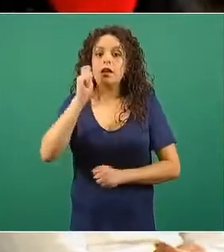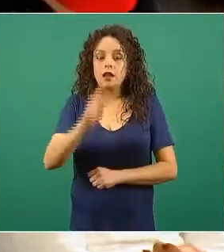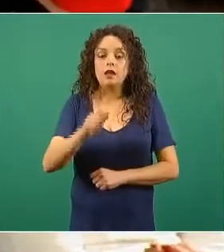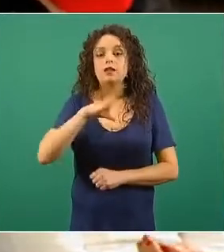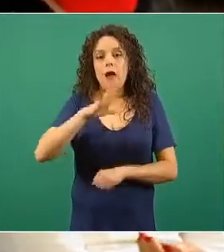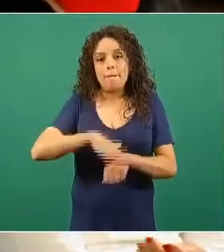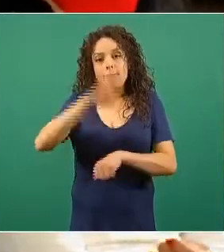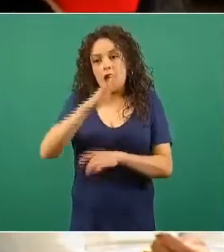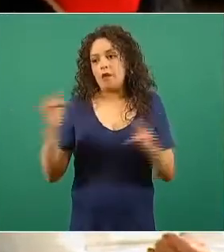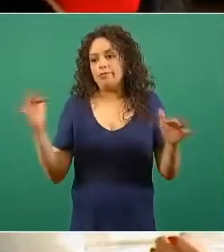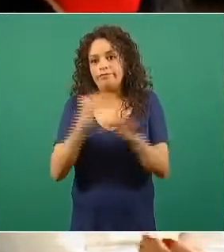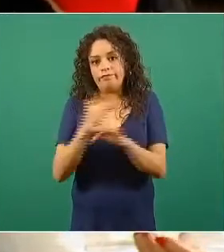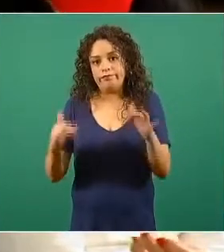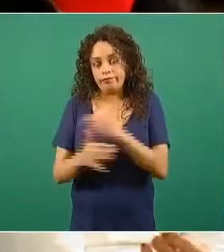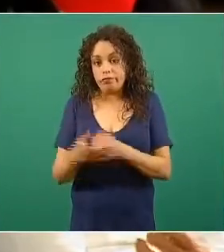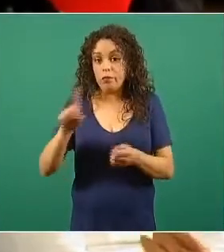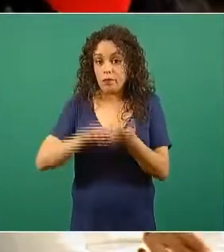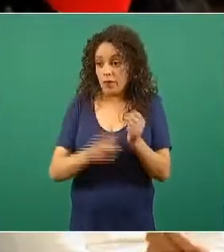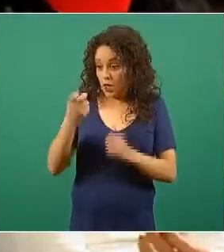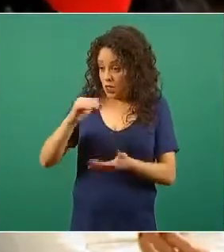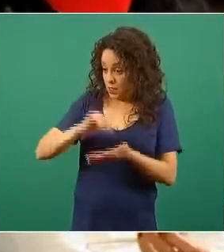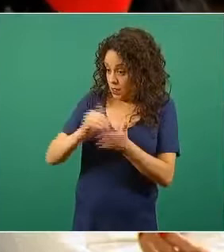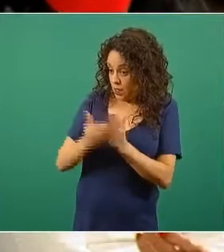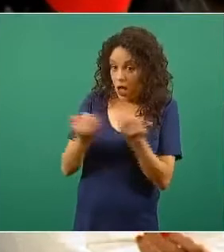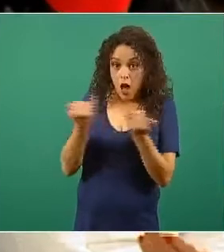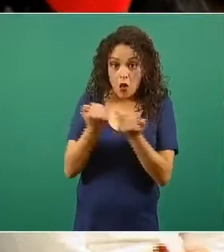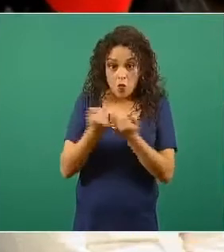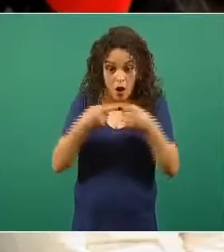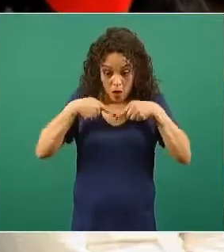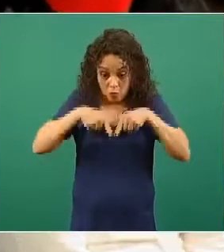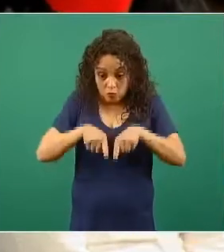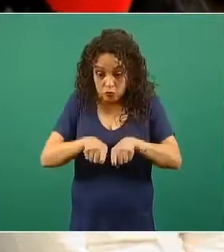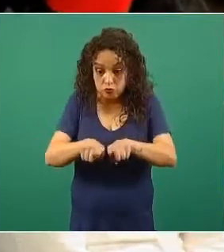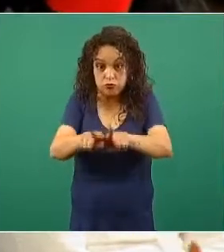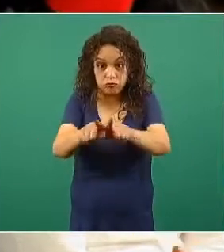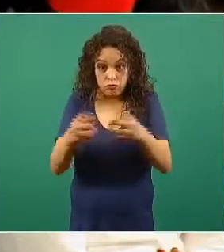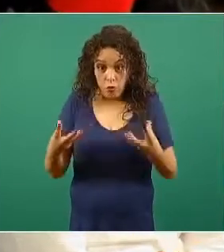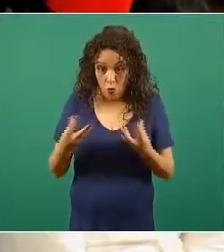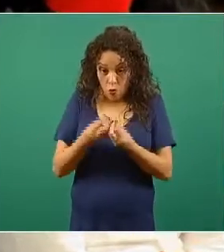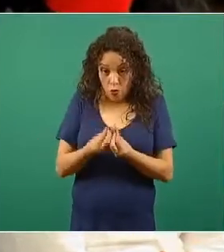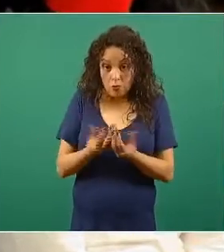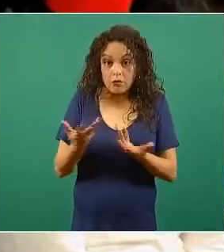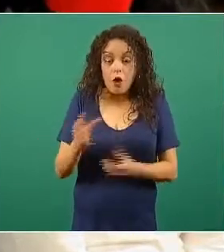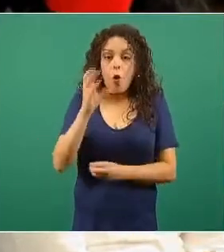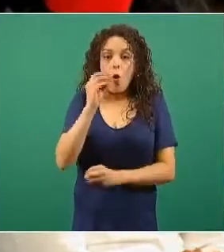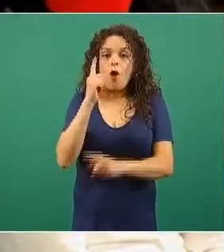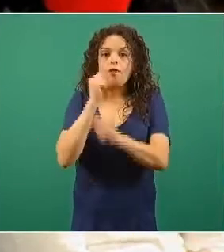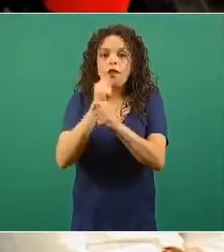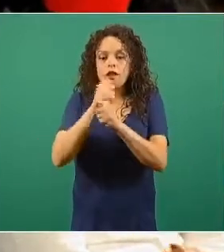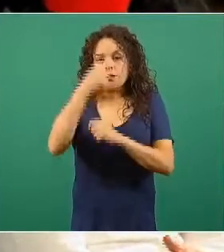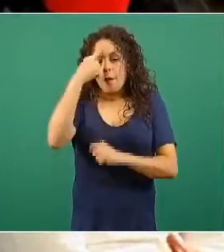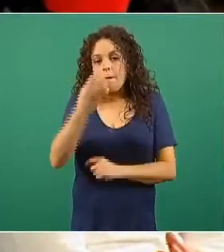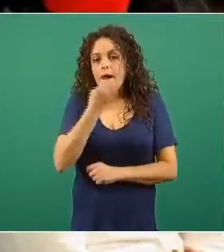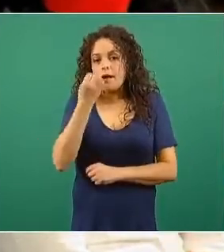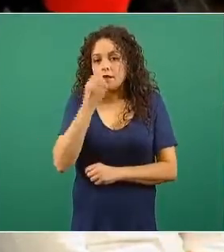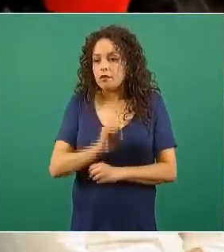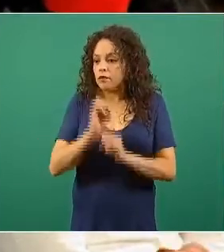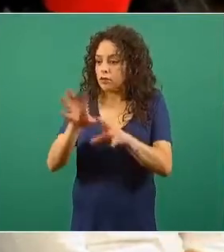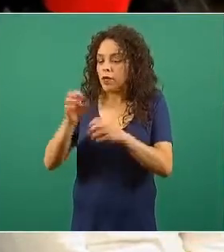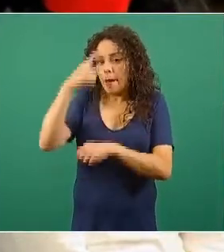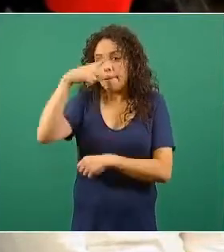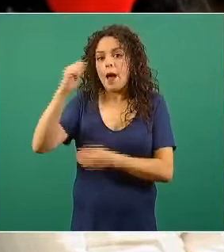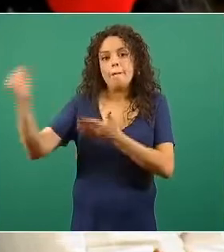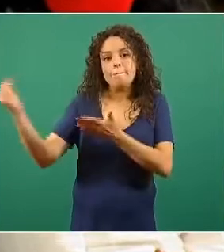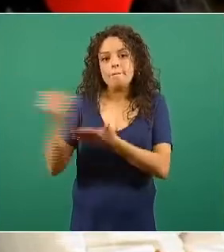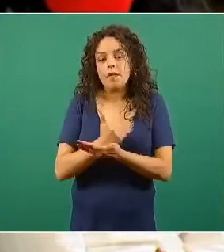que se disparen los contagios. Sería una estrategia paralela pensando para complementar estas acciones, algún transporte escolar o alguna forma de reducir la movilidad a